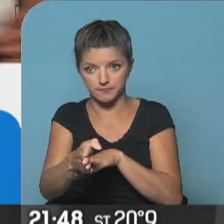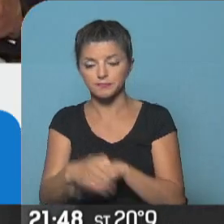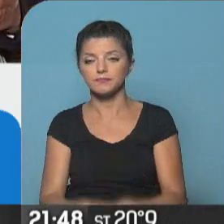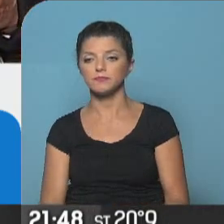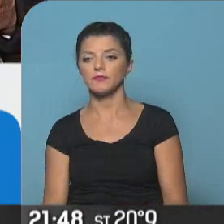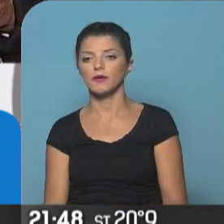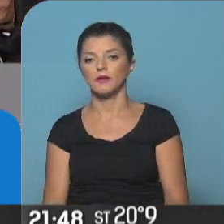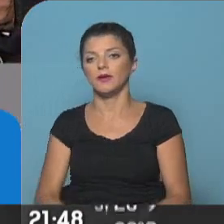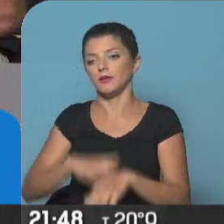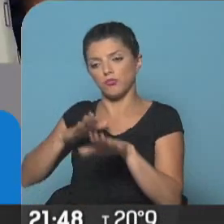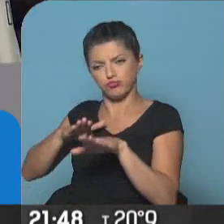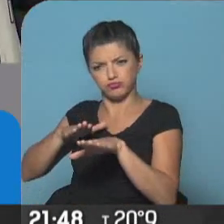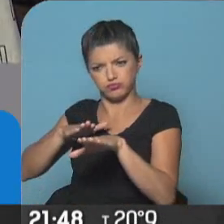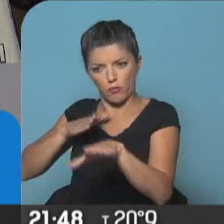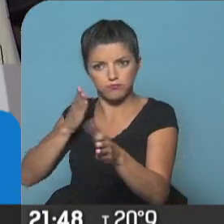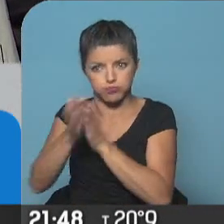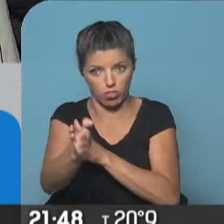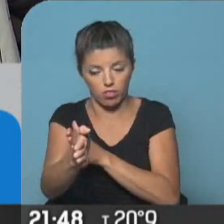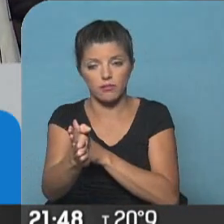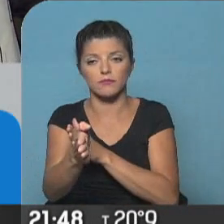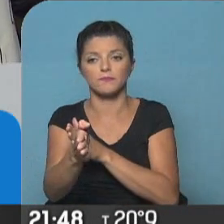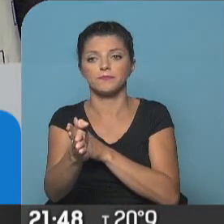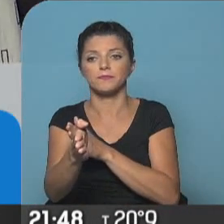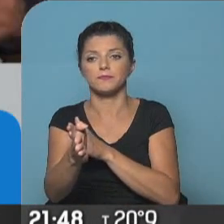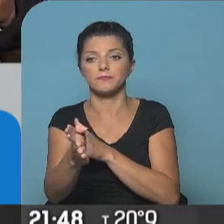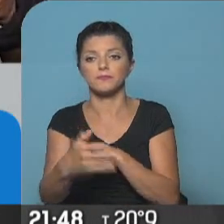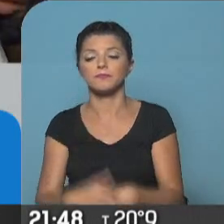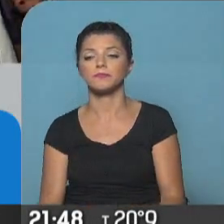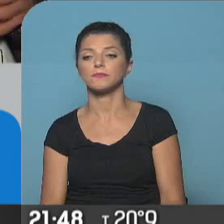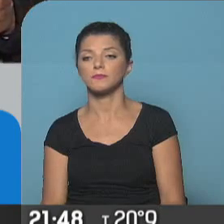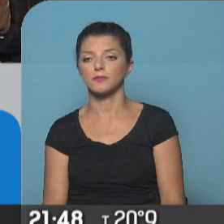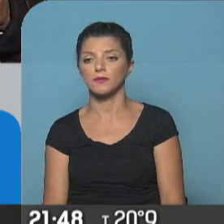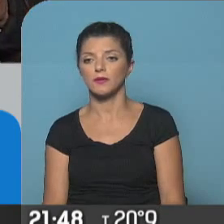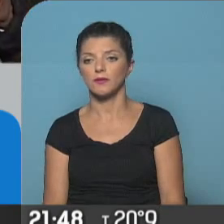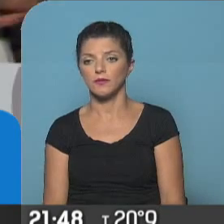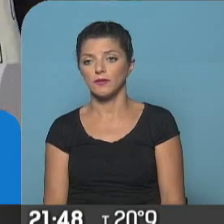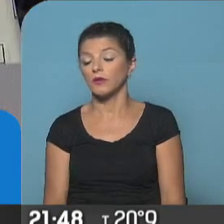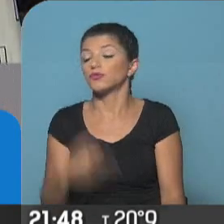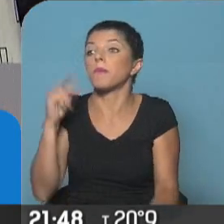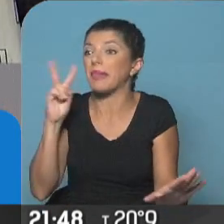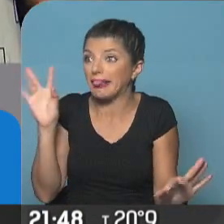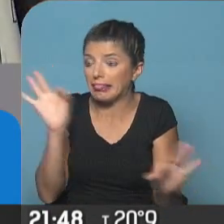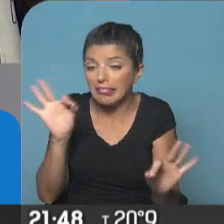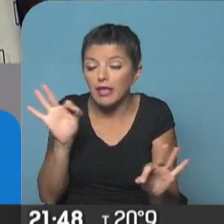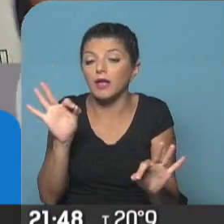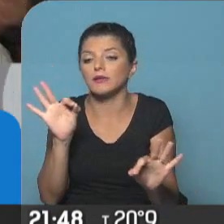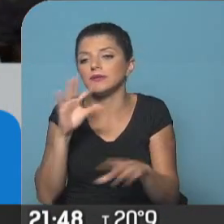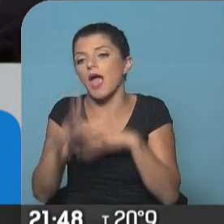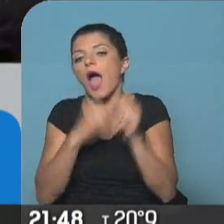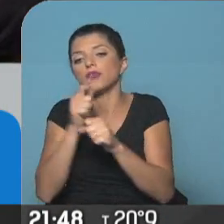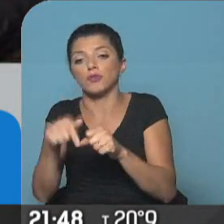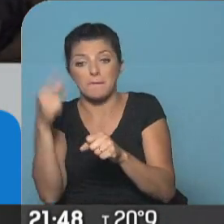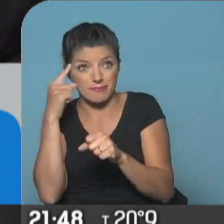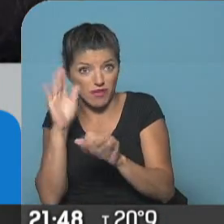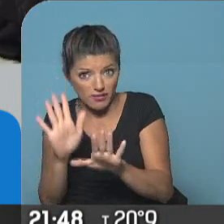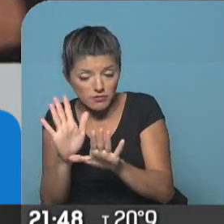Esa comitiva que iba aquí ingresó al penal inmediatamente, ya lo perdimos de vista y hasta el momento es lo que se mantiene. Pensábamos